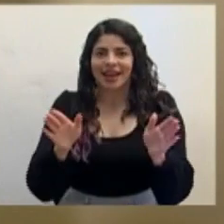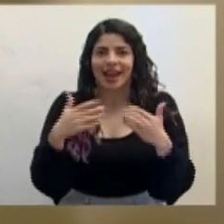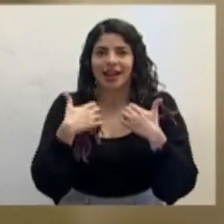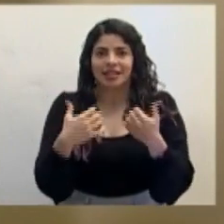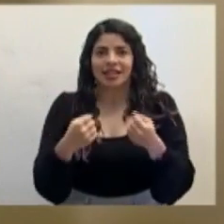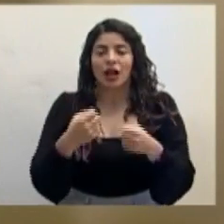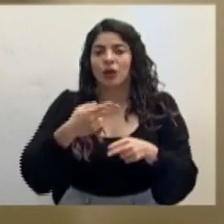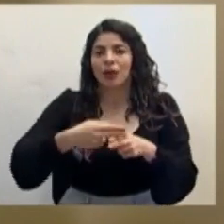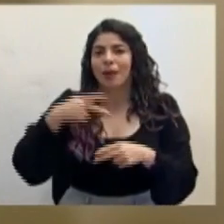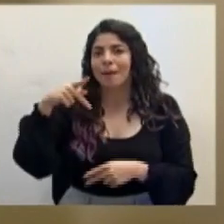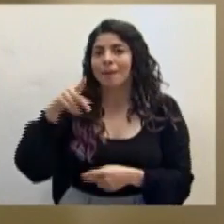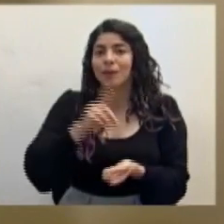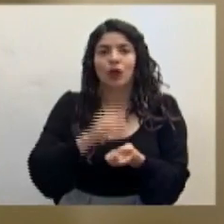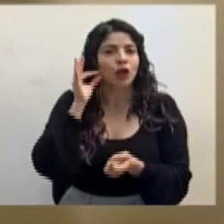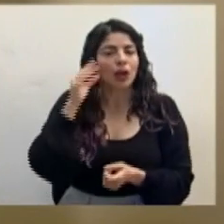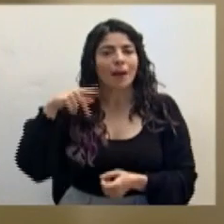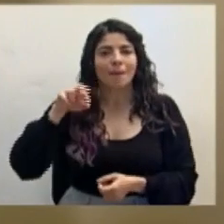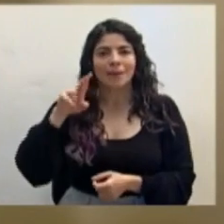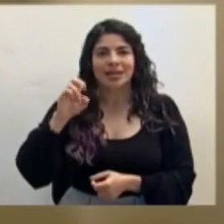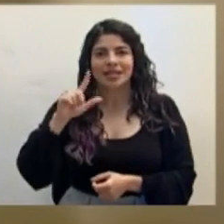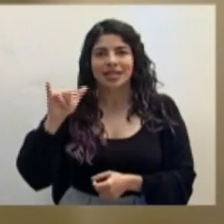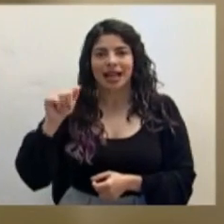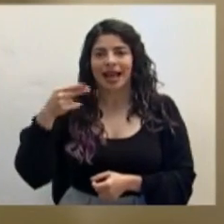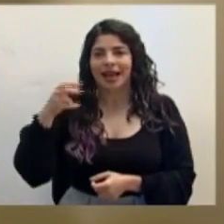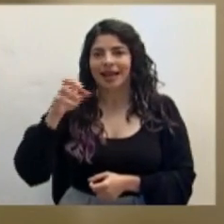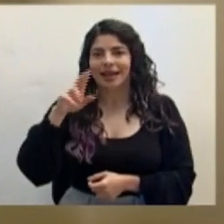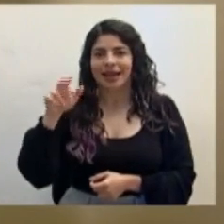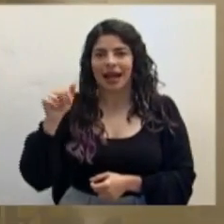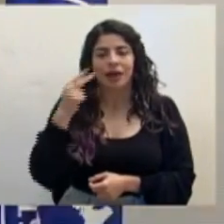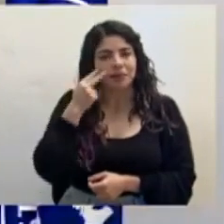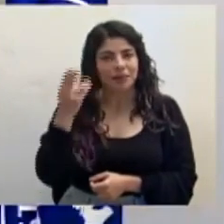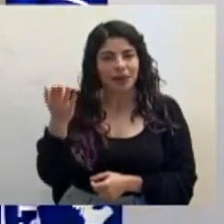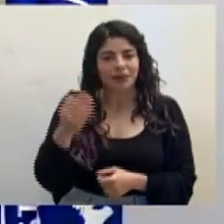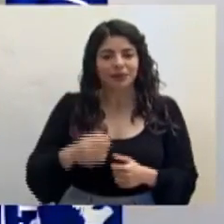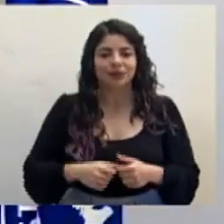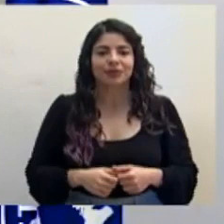la Salud, la doctora Priscila Herrera. Observemos.